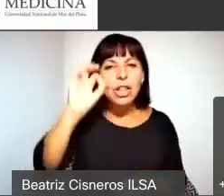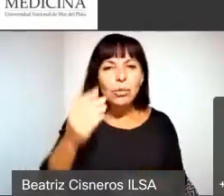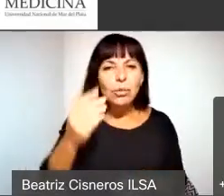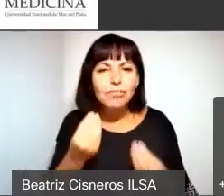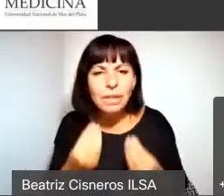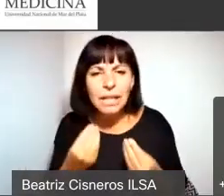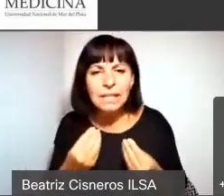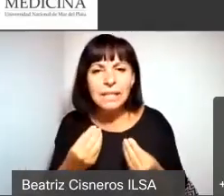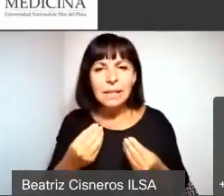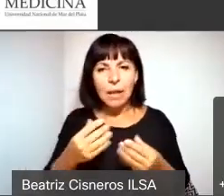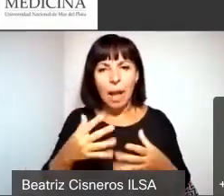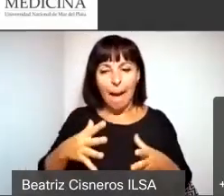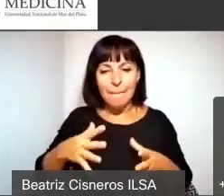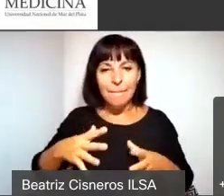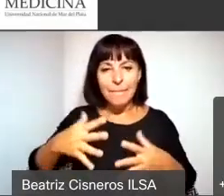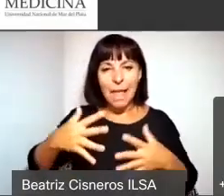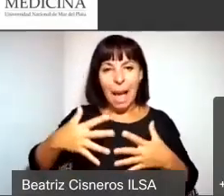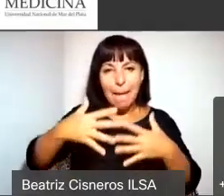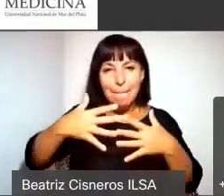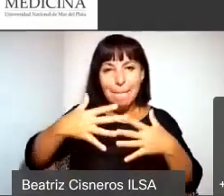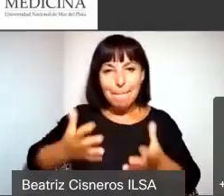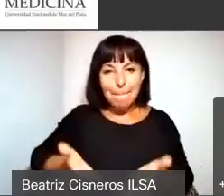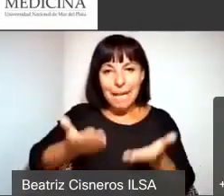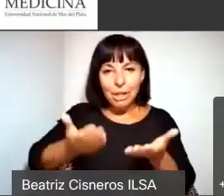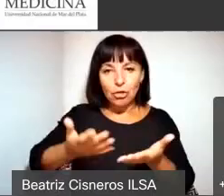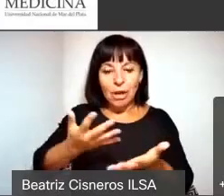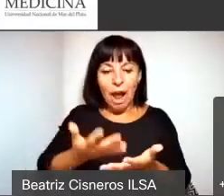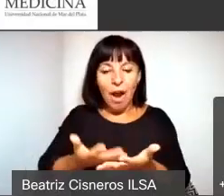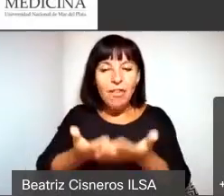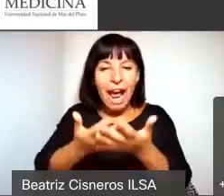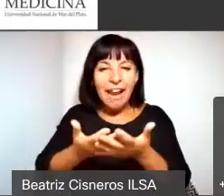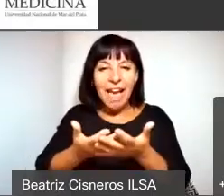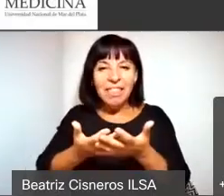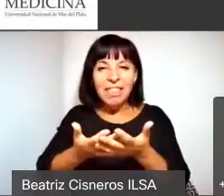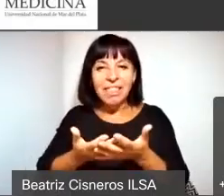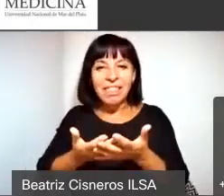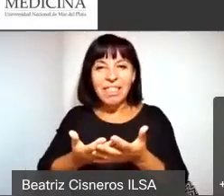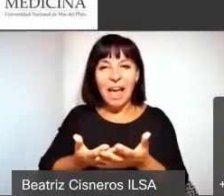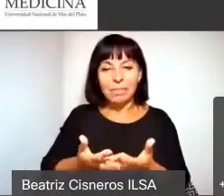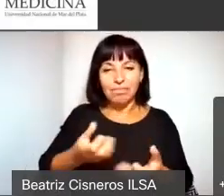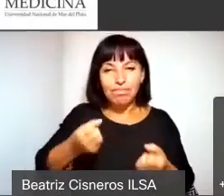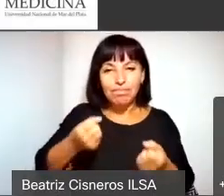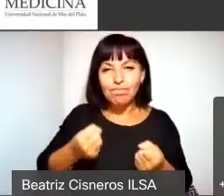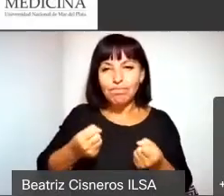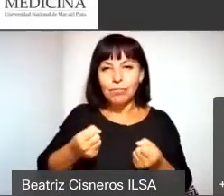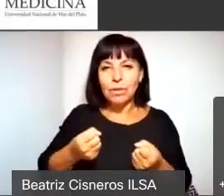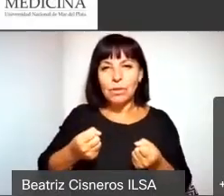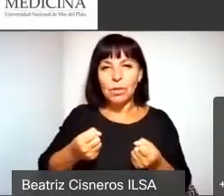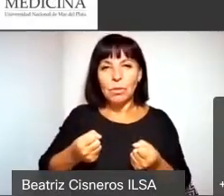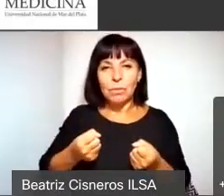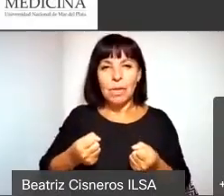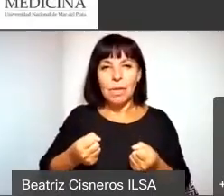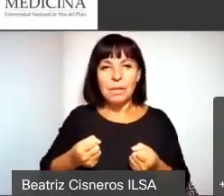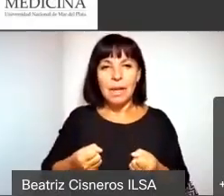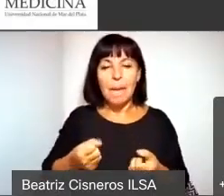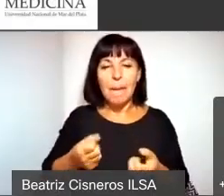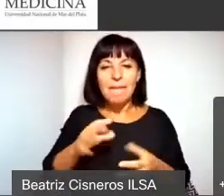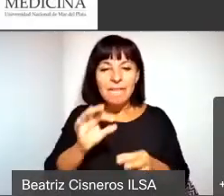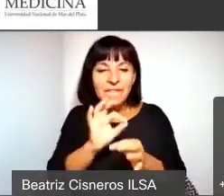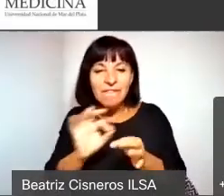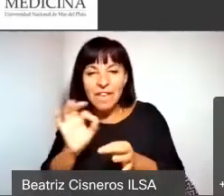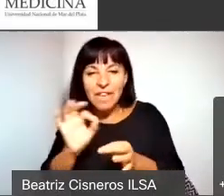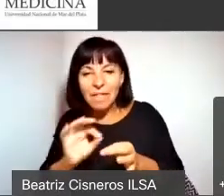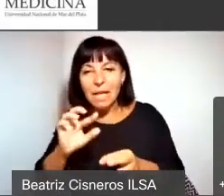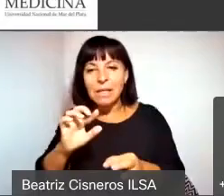es un armazón que se presenta como una red intrincada y densa de fibras